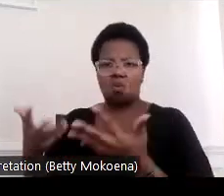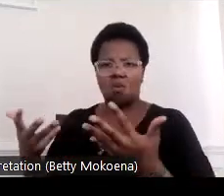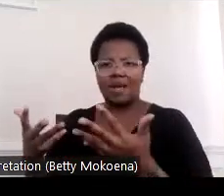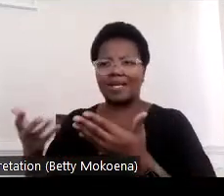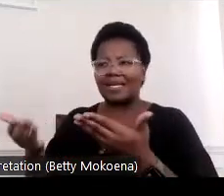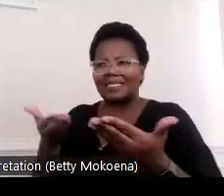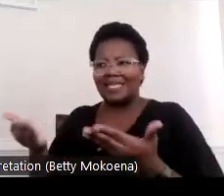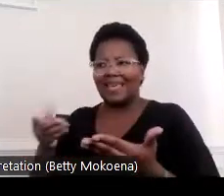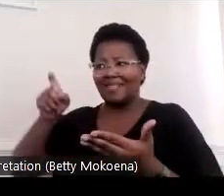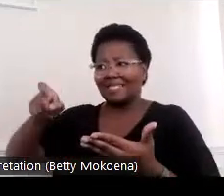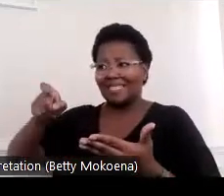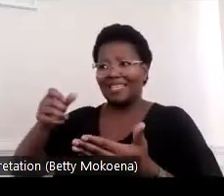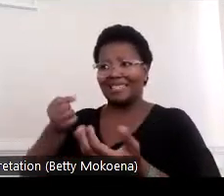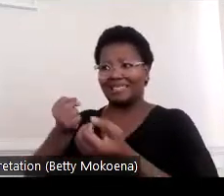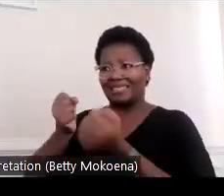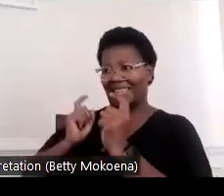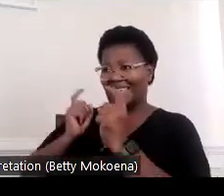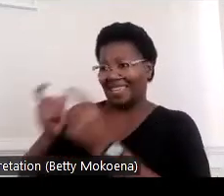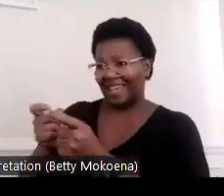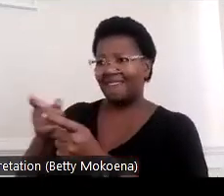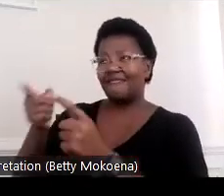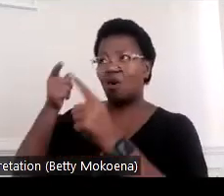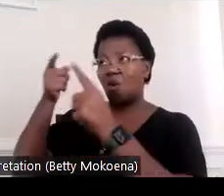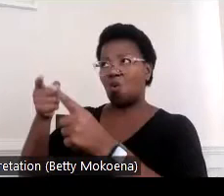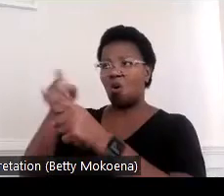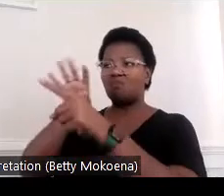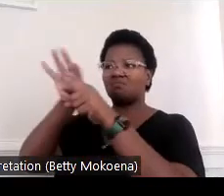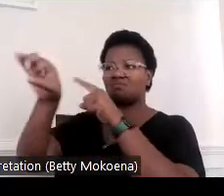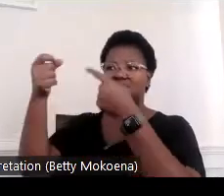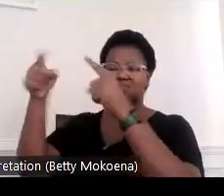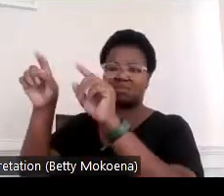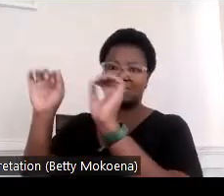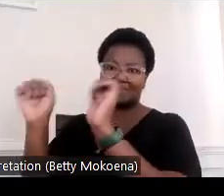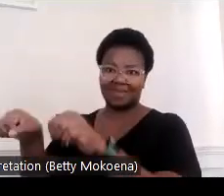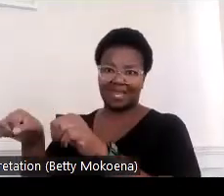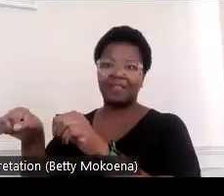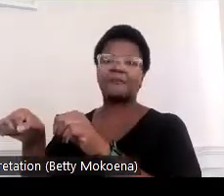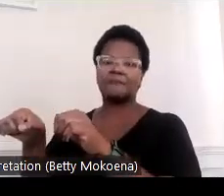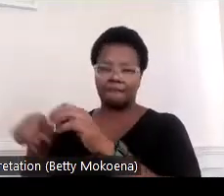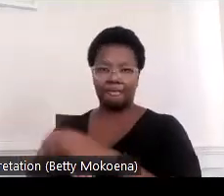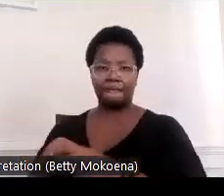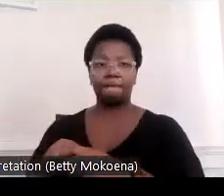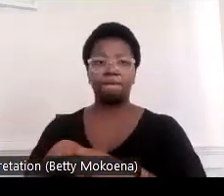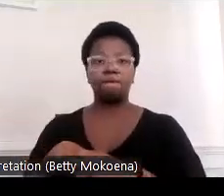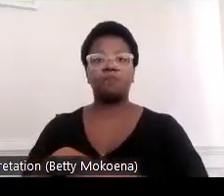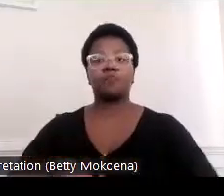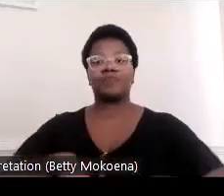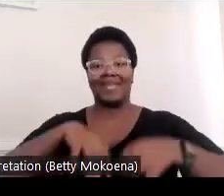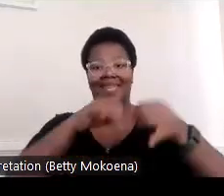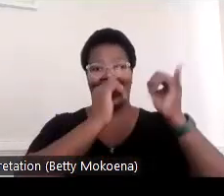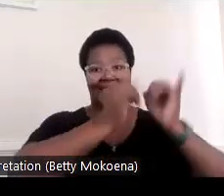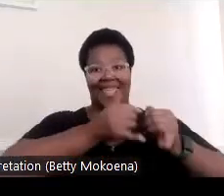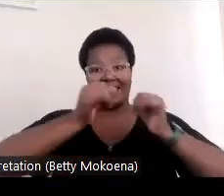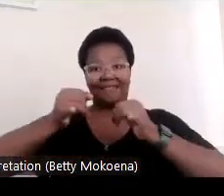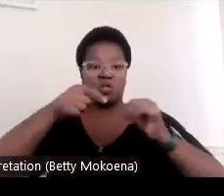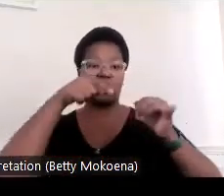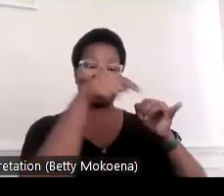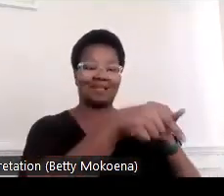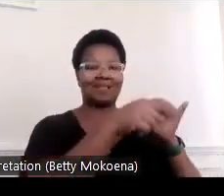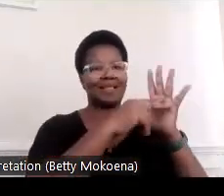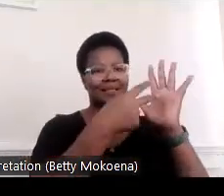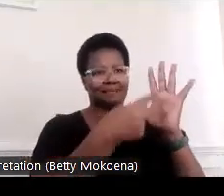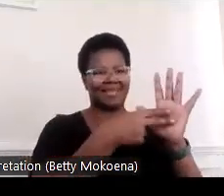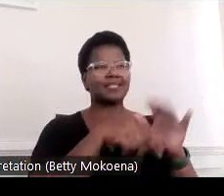su vida entera Qué servicios se necesitan para cumplir sus metas y luego el plan de servicio individuales se prepara por